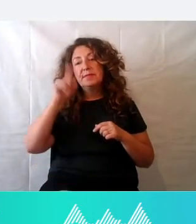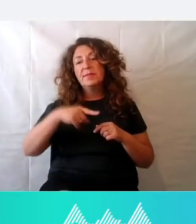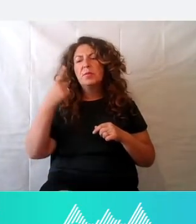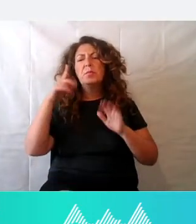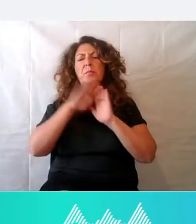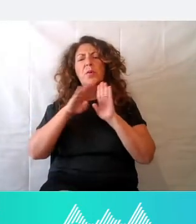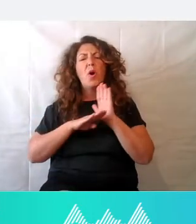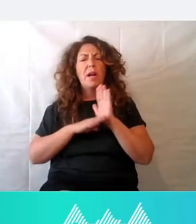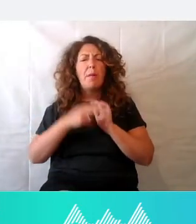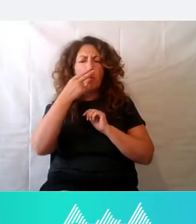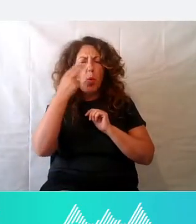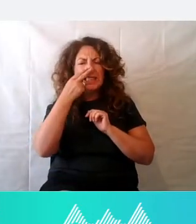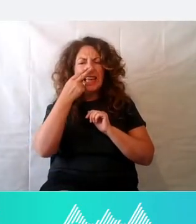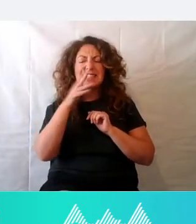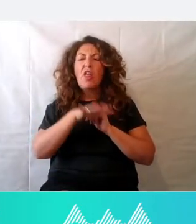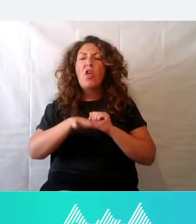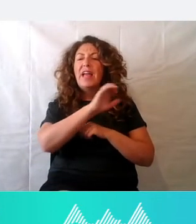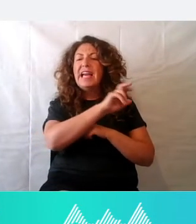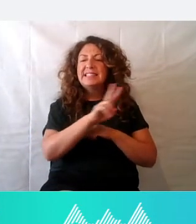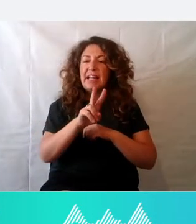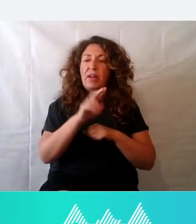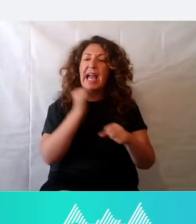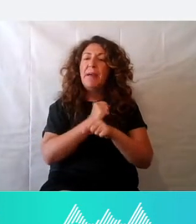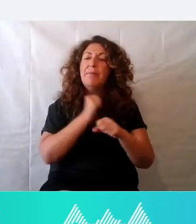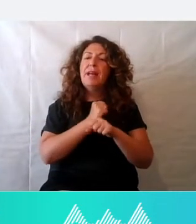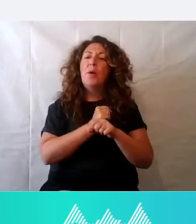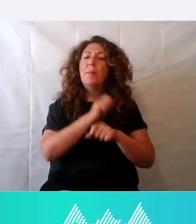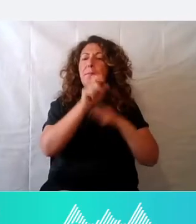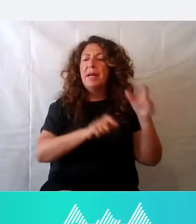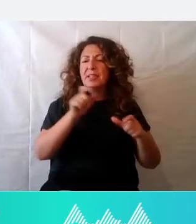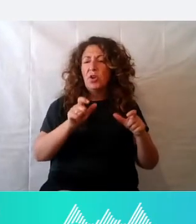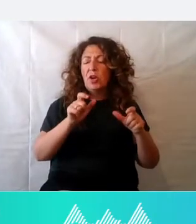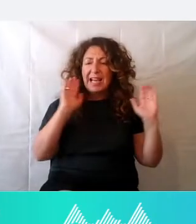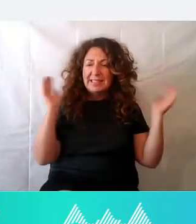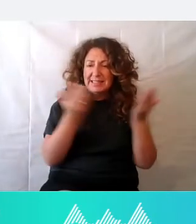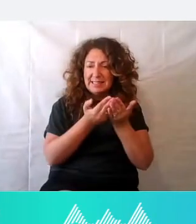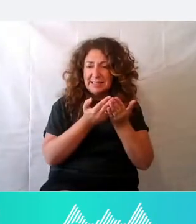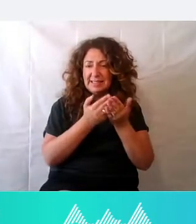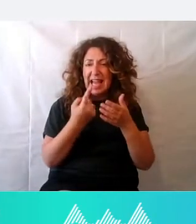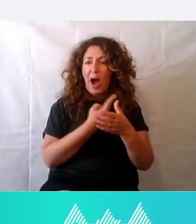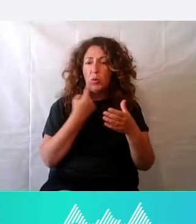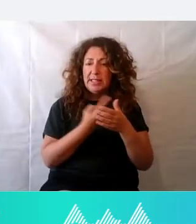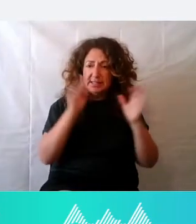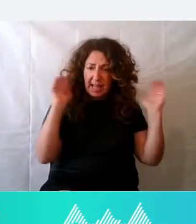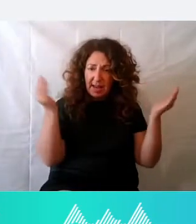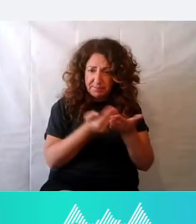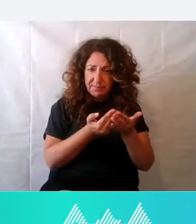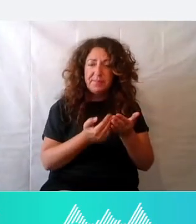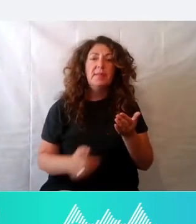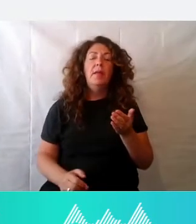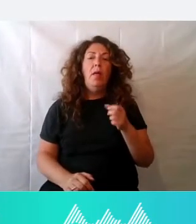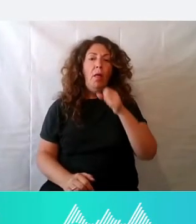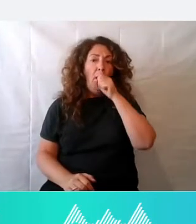eeuu de empleo para personas con trastorno del espectro autista como sabéis las personas con con teas son